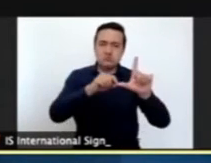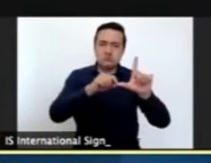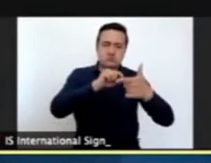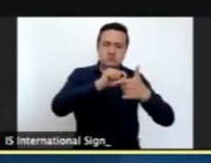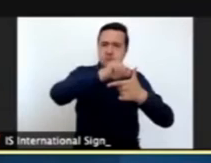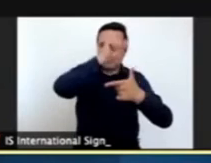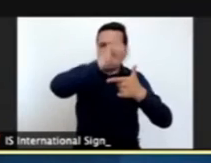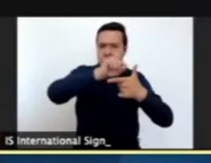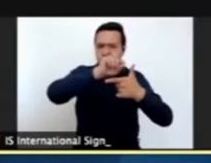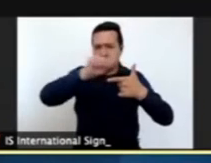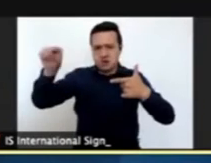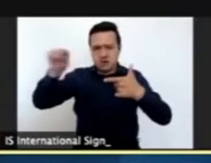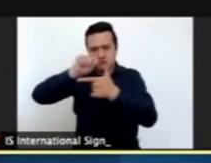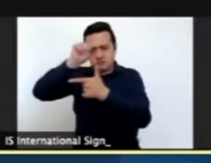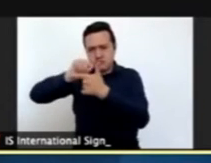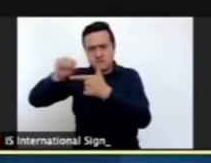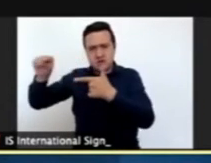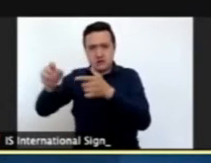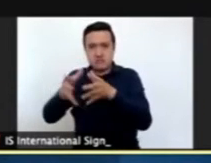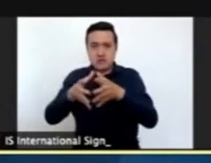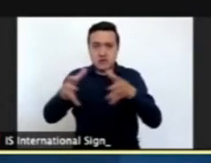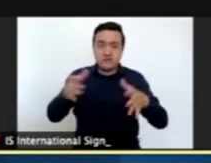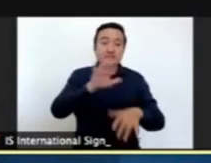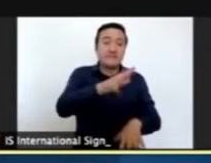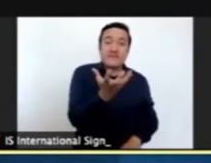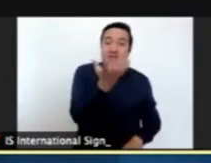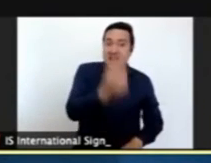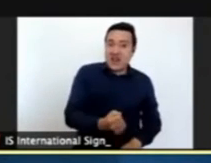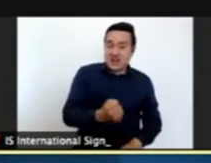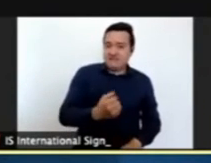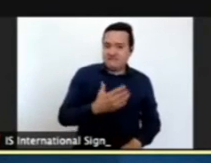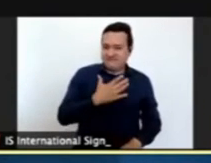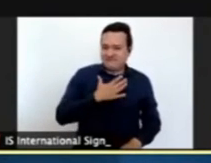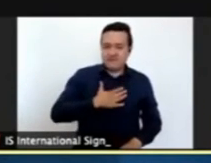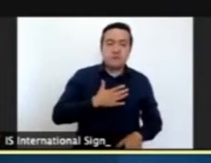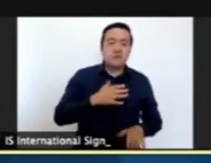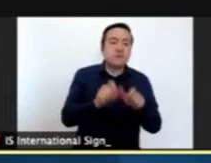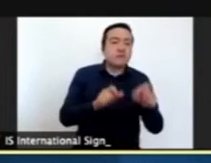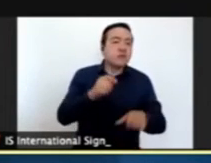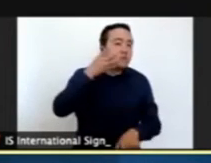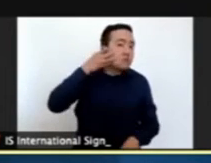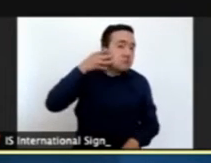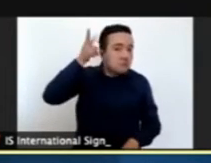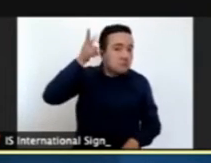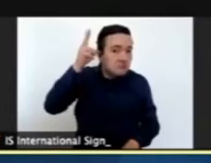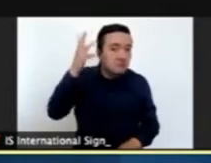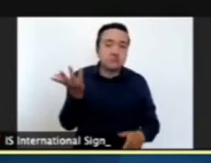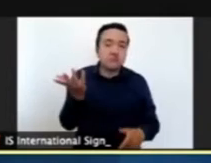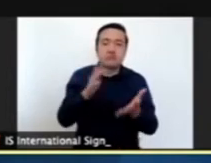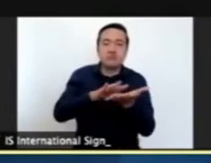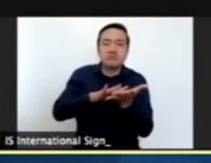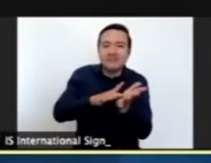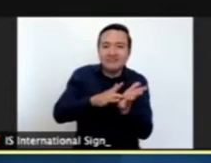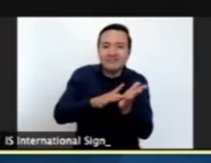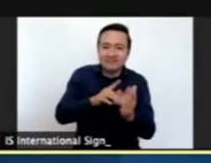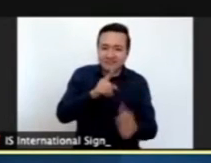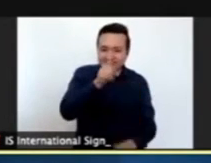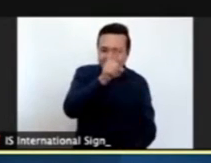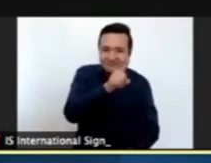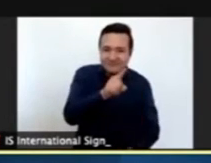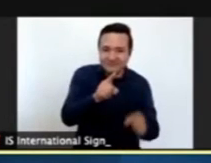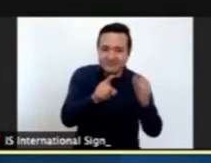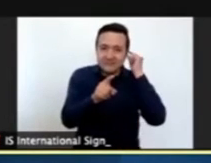diferencias importantísimas en las poblaciones sea por electricidad aquí tenemos la población